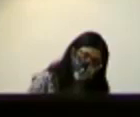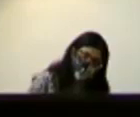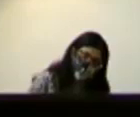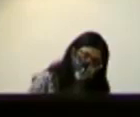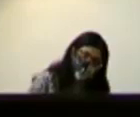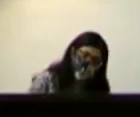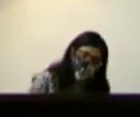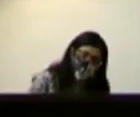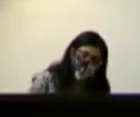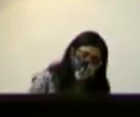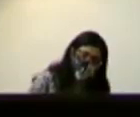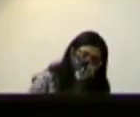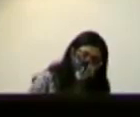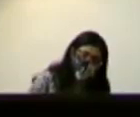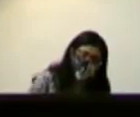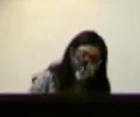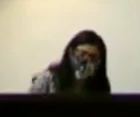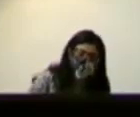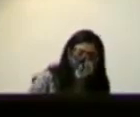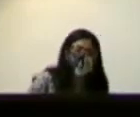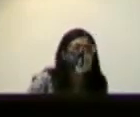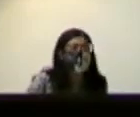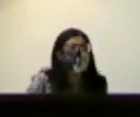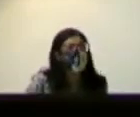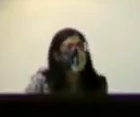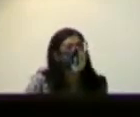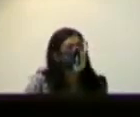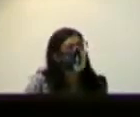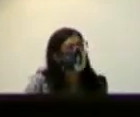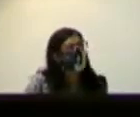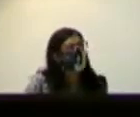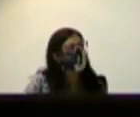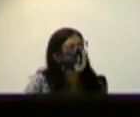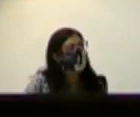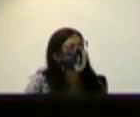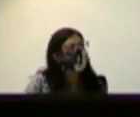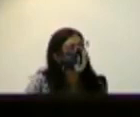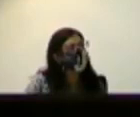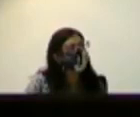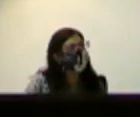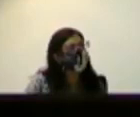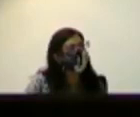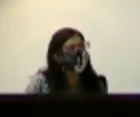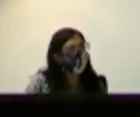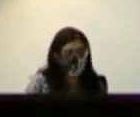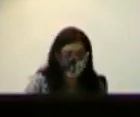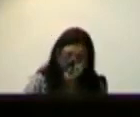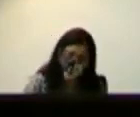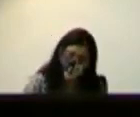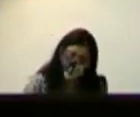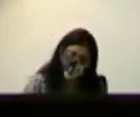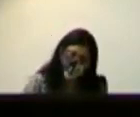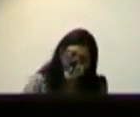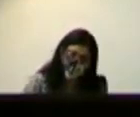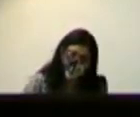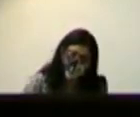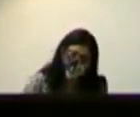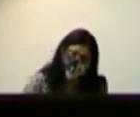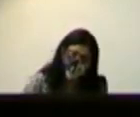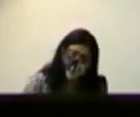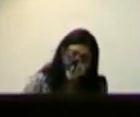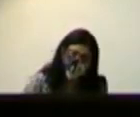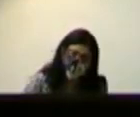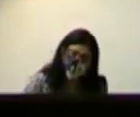que se produce a nivel de la oficina del director de generación, como le explico previamente. Y también hay un componente